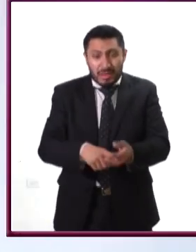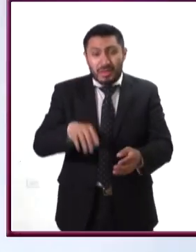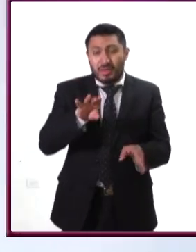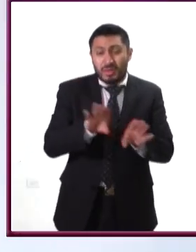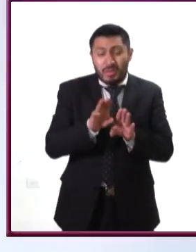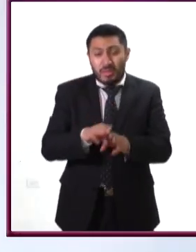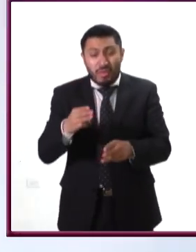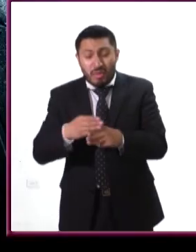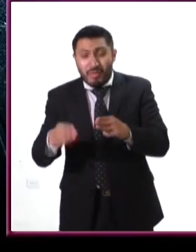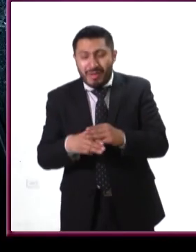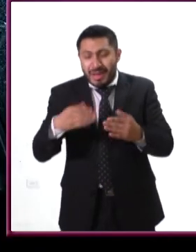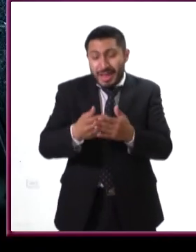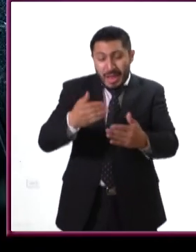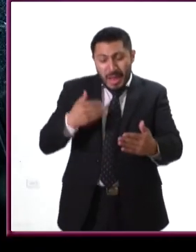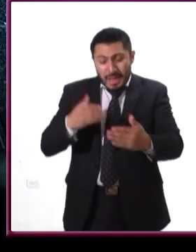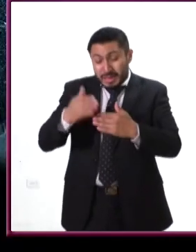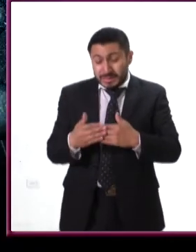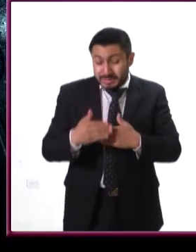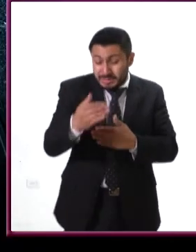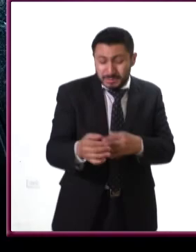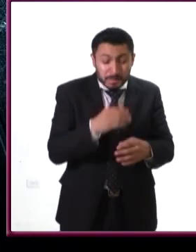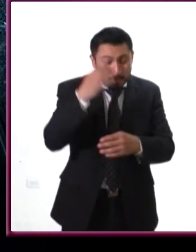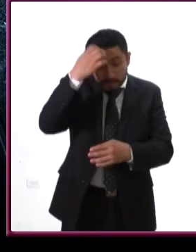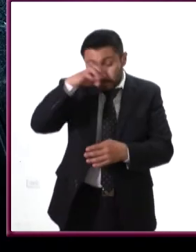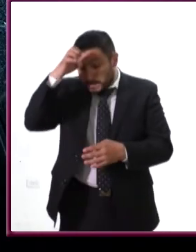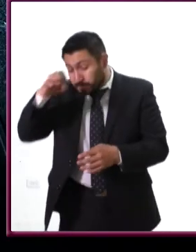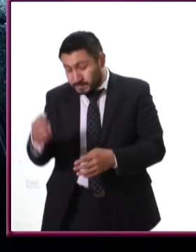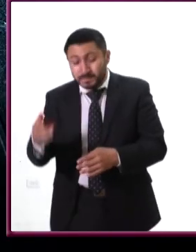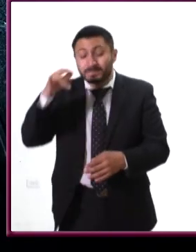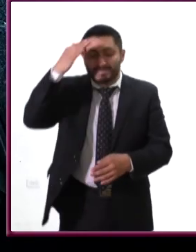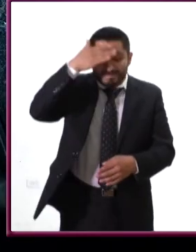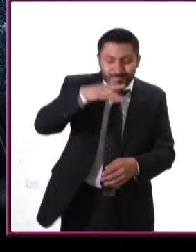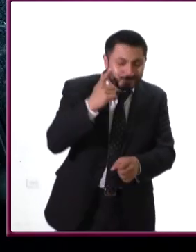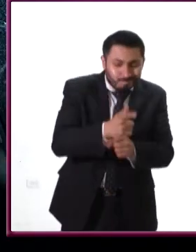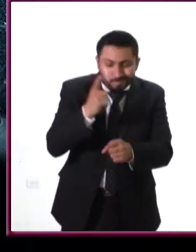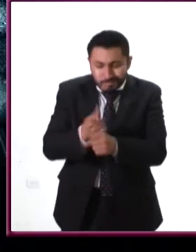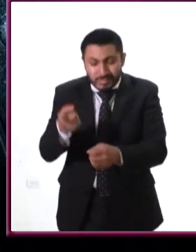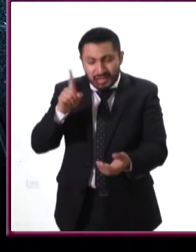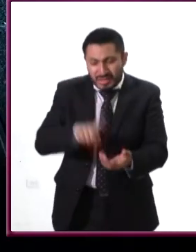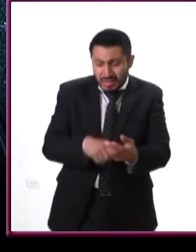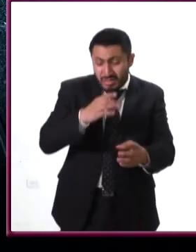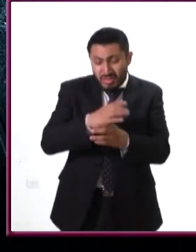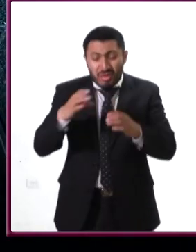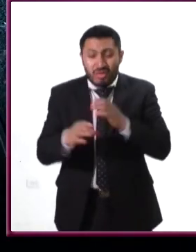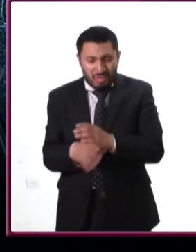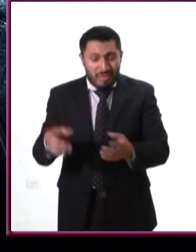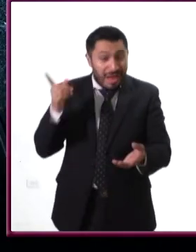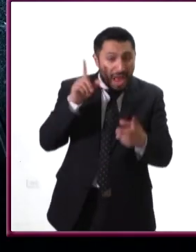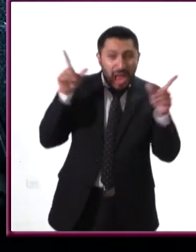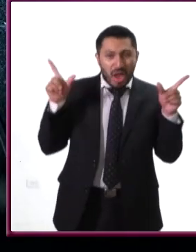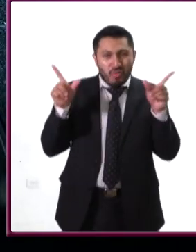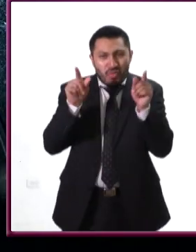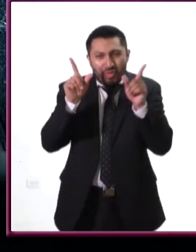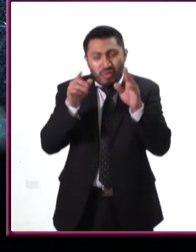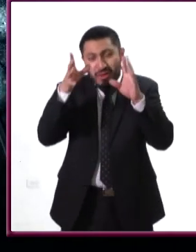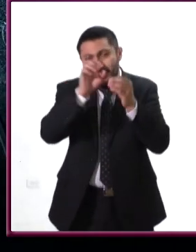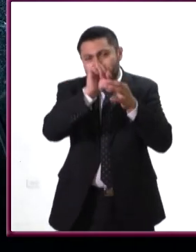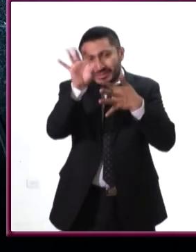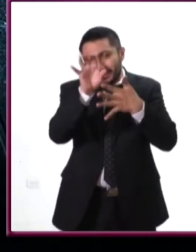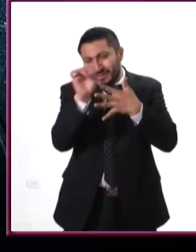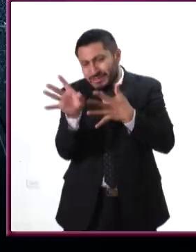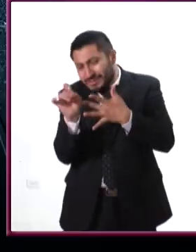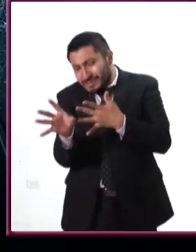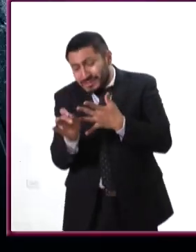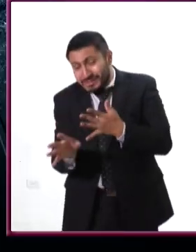hechas. Medía masas antes y después de sus experimentos. Sabía que los elementos formaban compuestos, pero